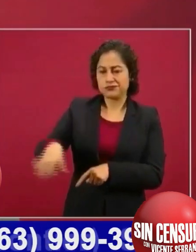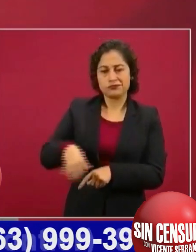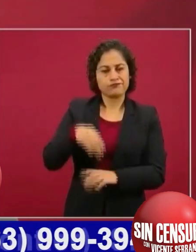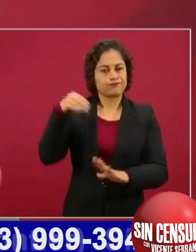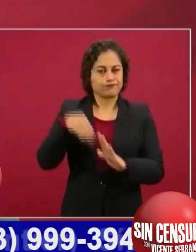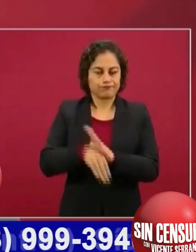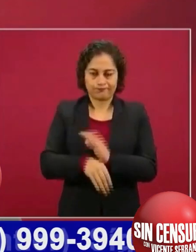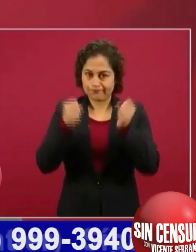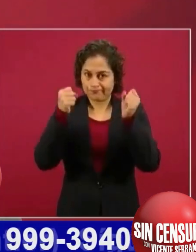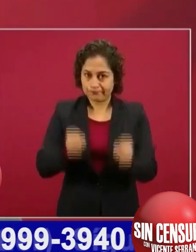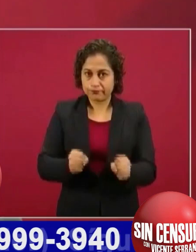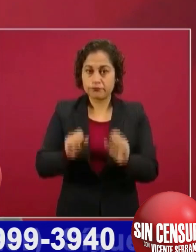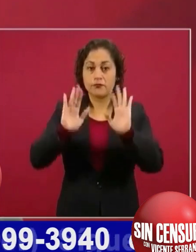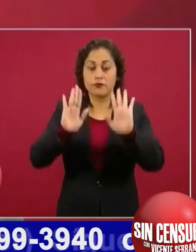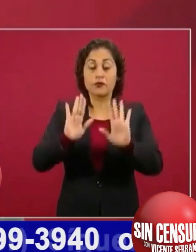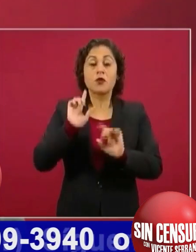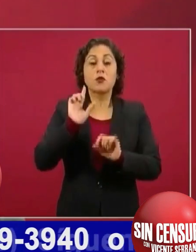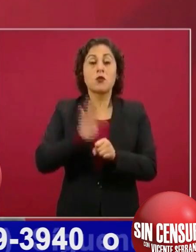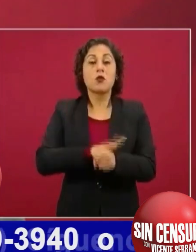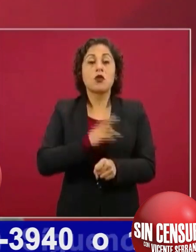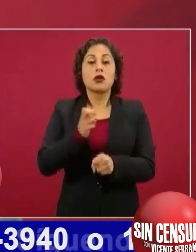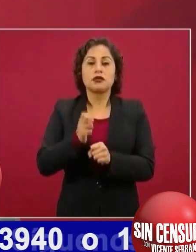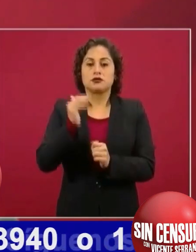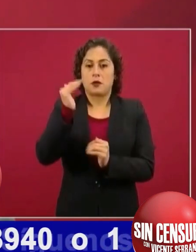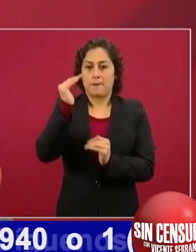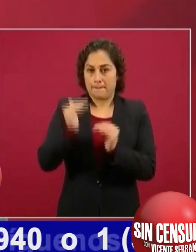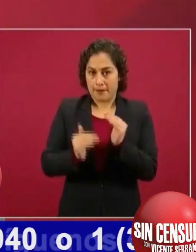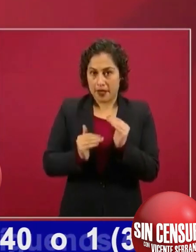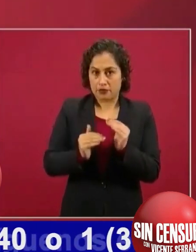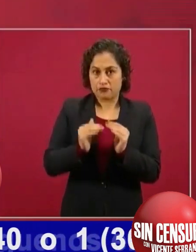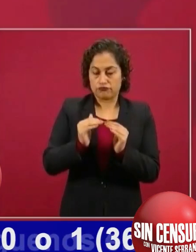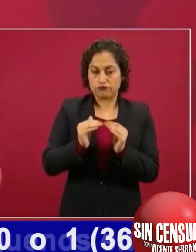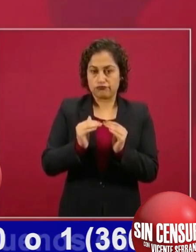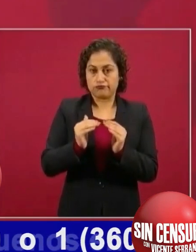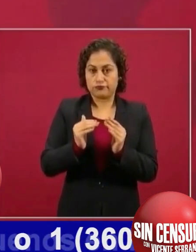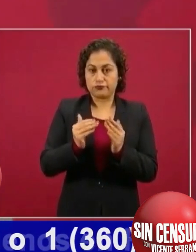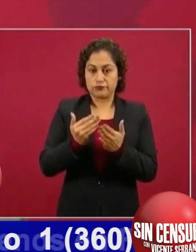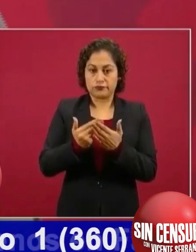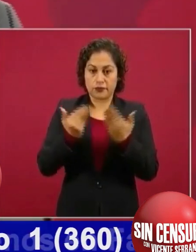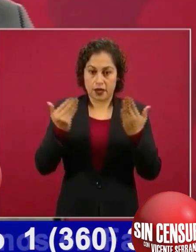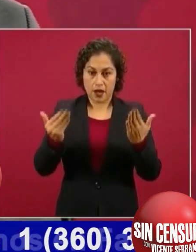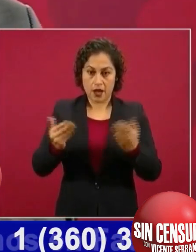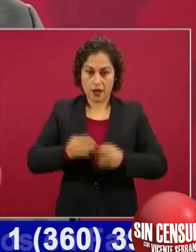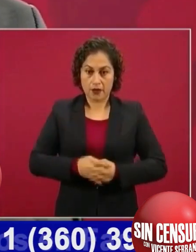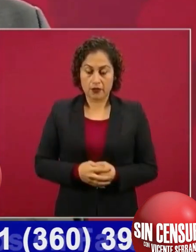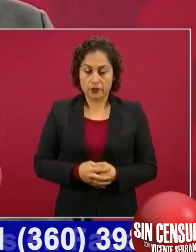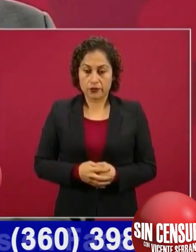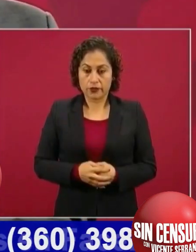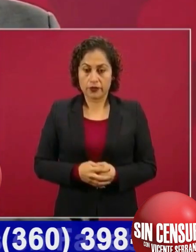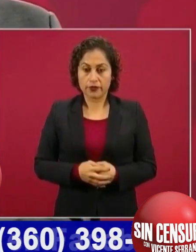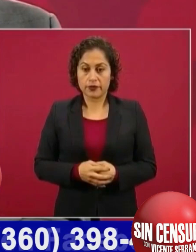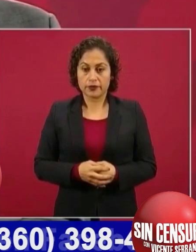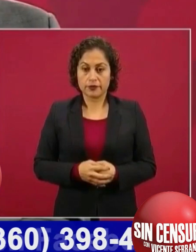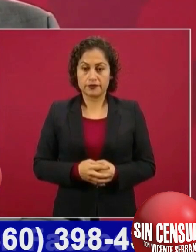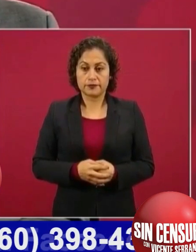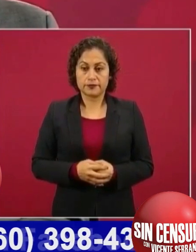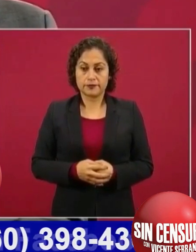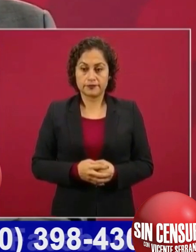Ya una vez que logramos reducir el volumen, que ahora está